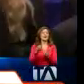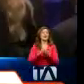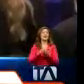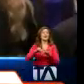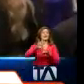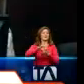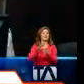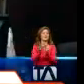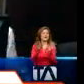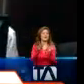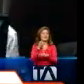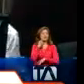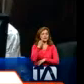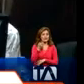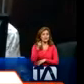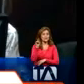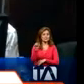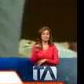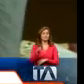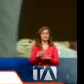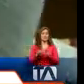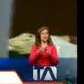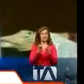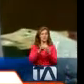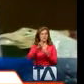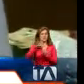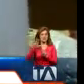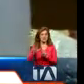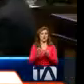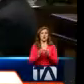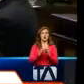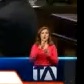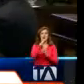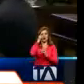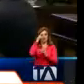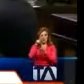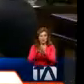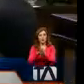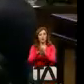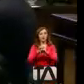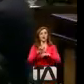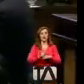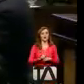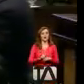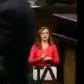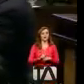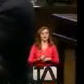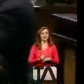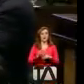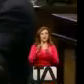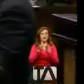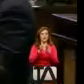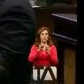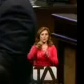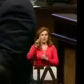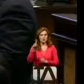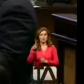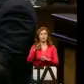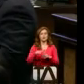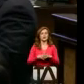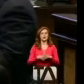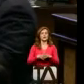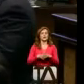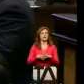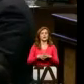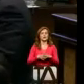polémico era el artículo 98 que el veto del Ejecutivo derogaba. En un principio, hemos manifestado que